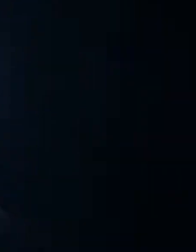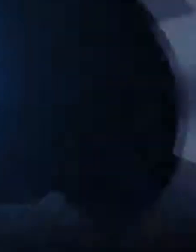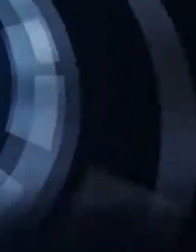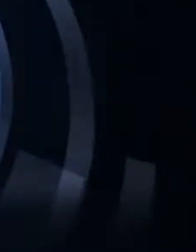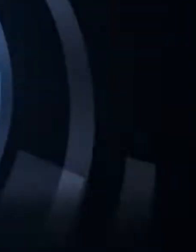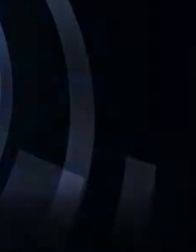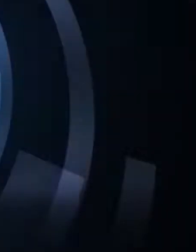¡Gracias!